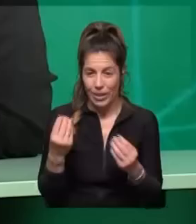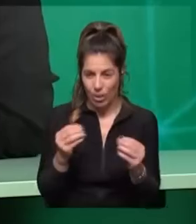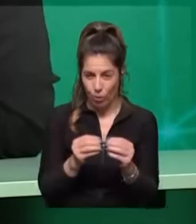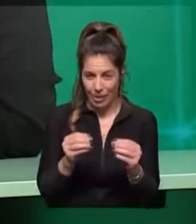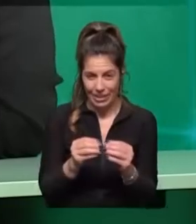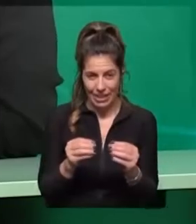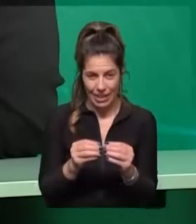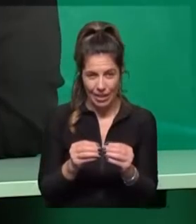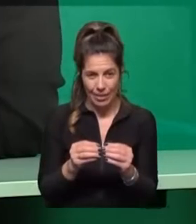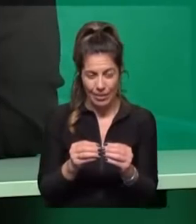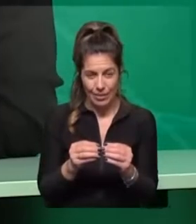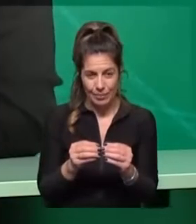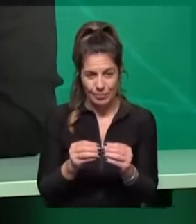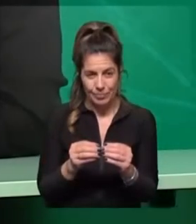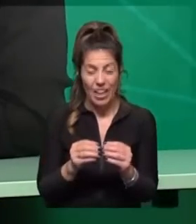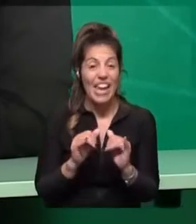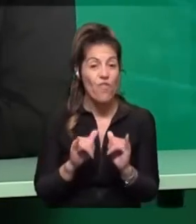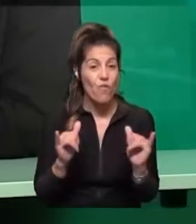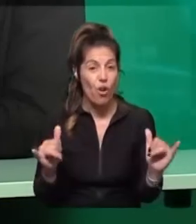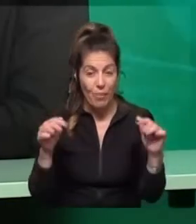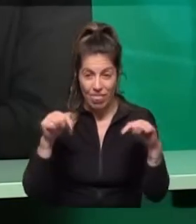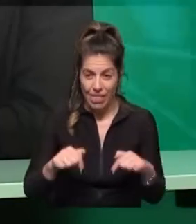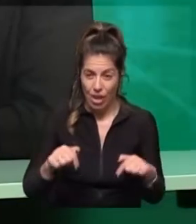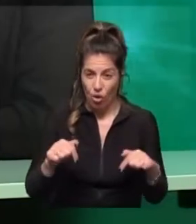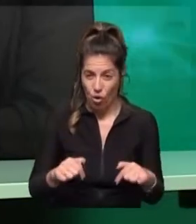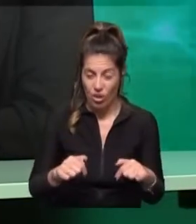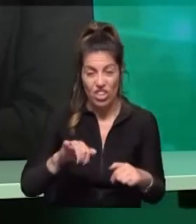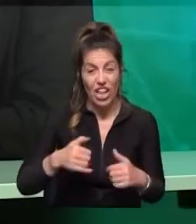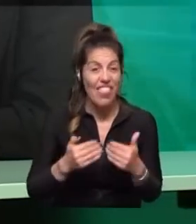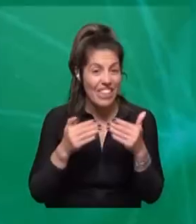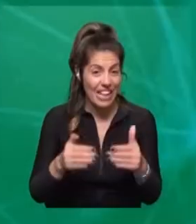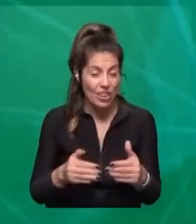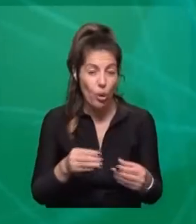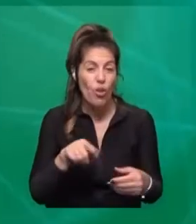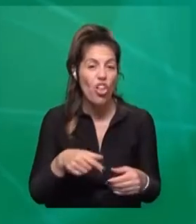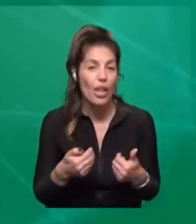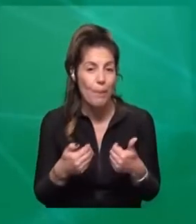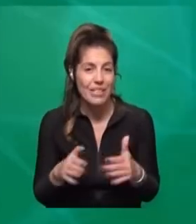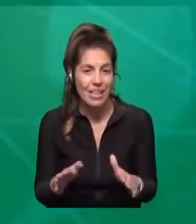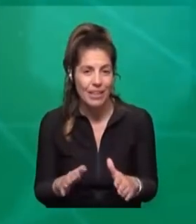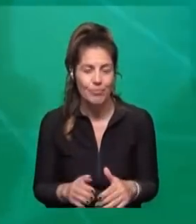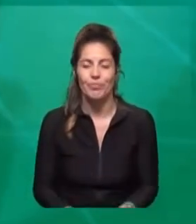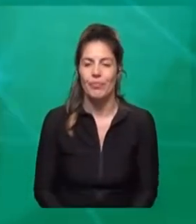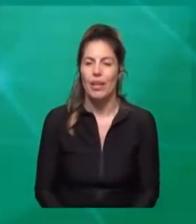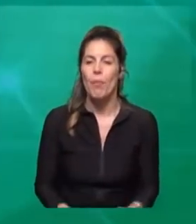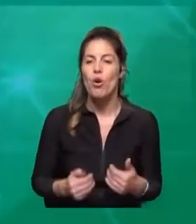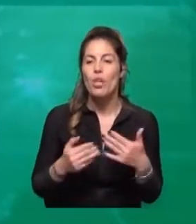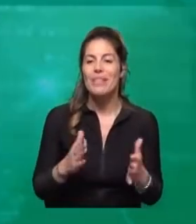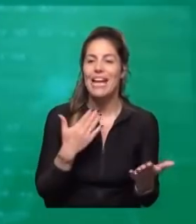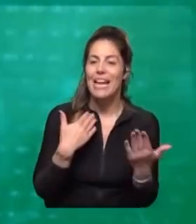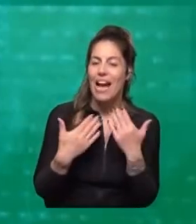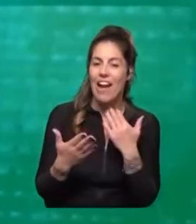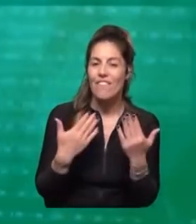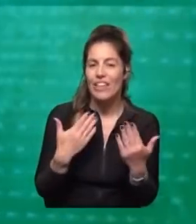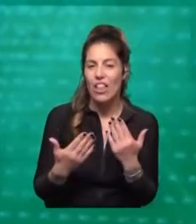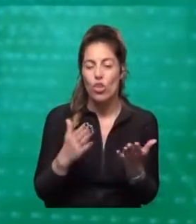claro Julieta Núñez Tomás con el informe de hoy diste el adelanto por dónde empezás Bueno en realidad íbamos a arrancar hablando justamente